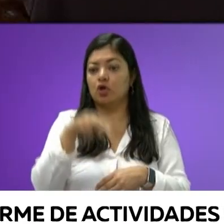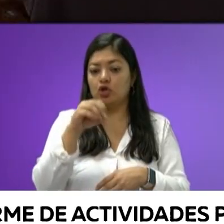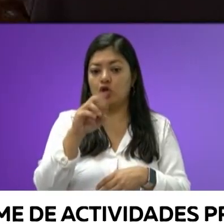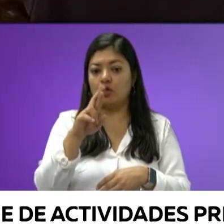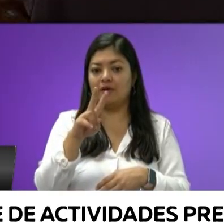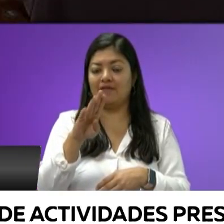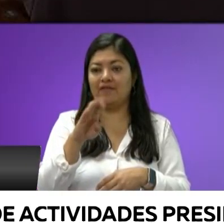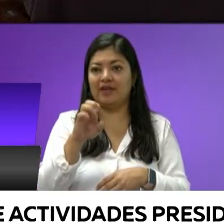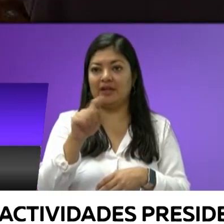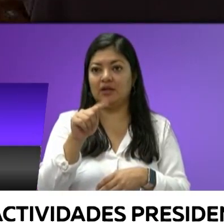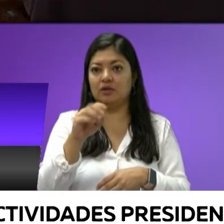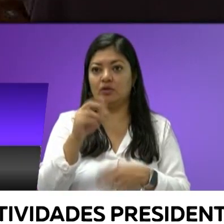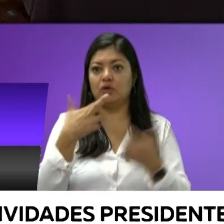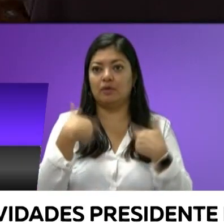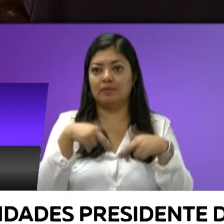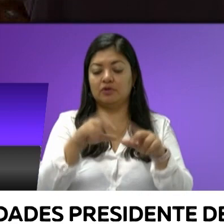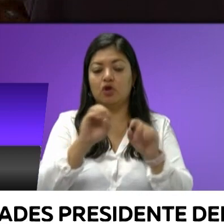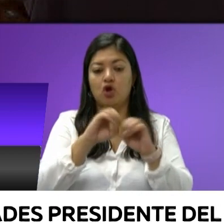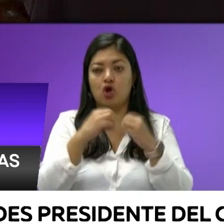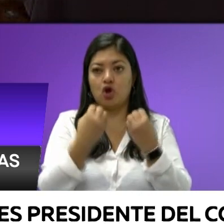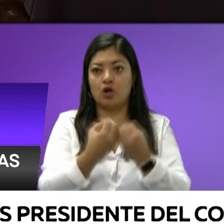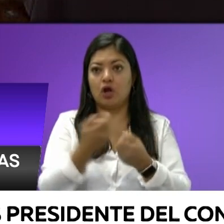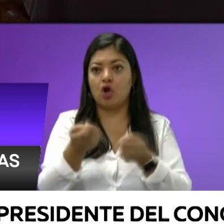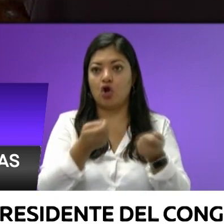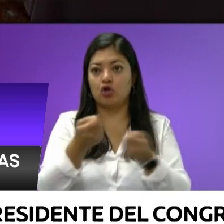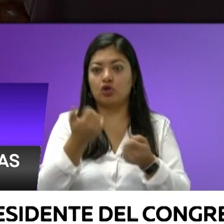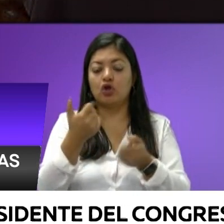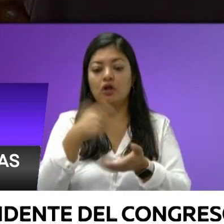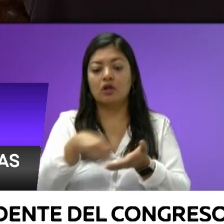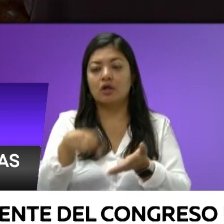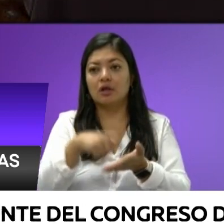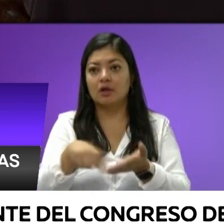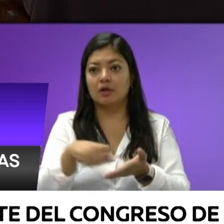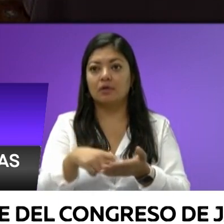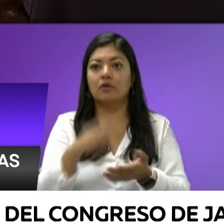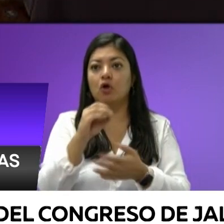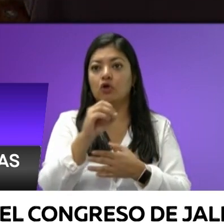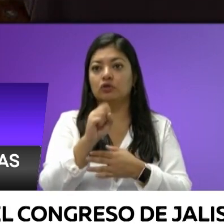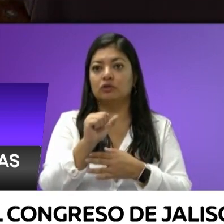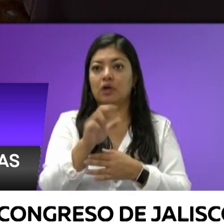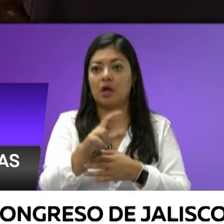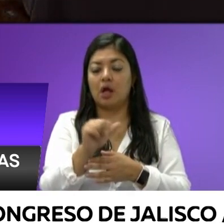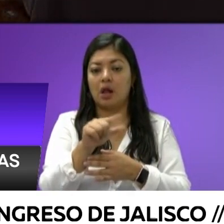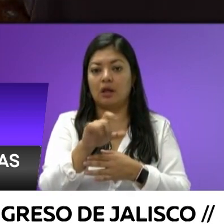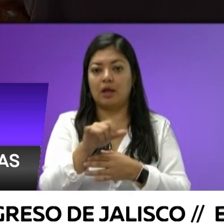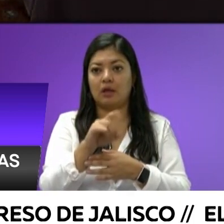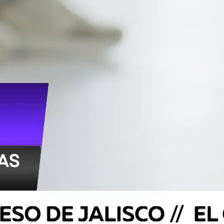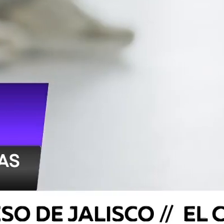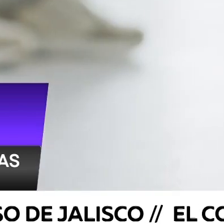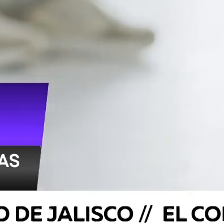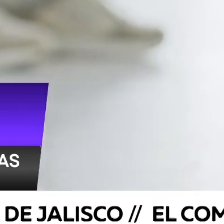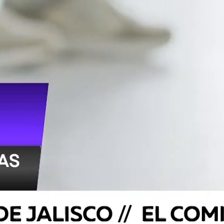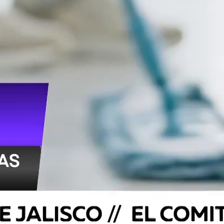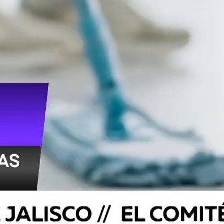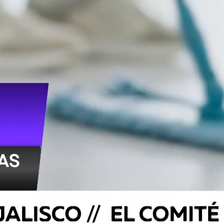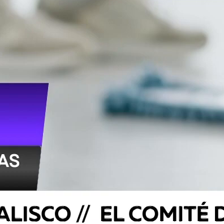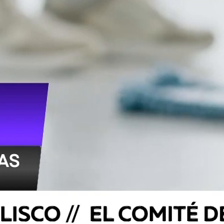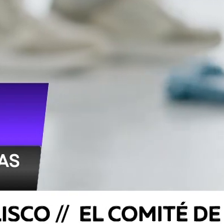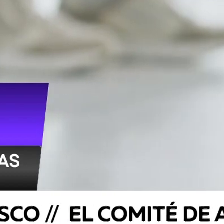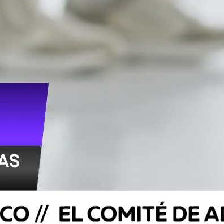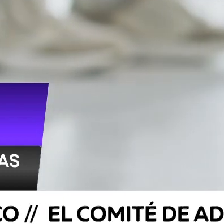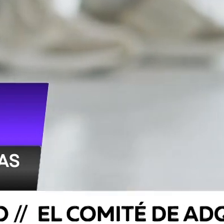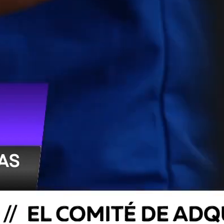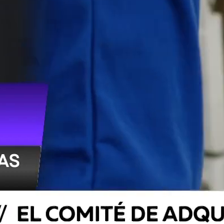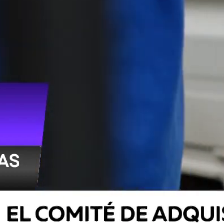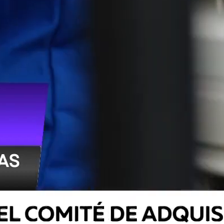Se dio lugar a la junta aclaratoria para dar oportunidad de clarificar las licitaciones requeridas abordando los siguientes temas: adquisición de servicio anual